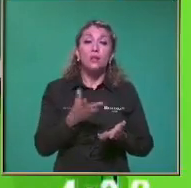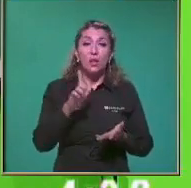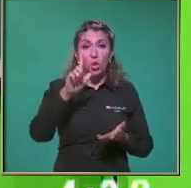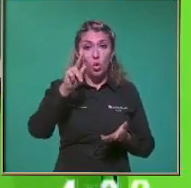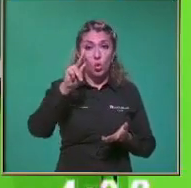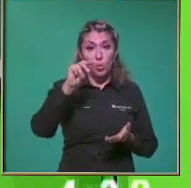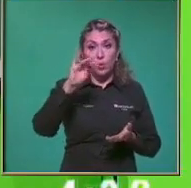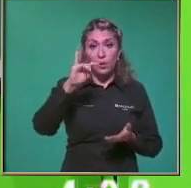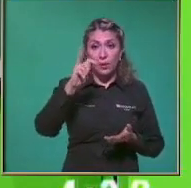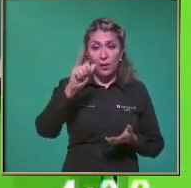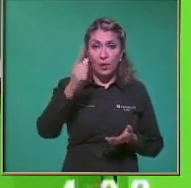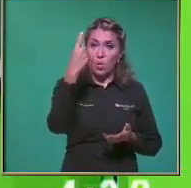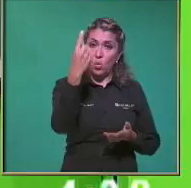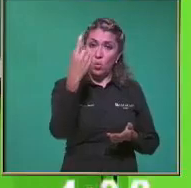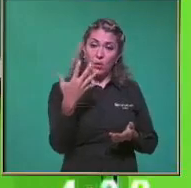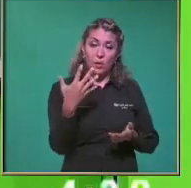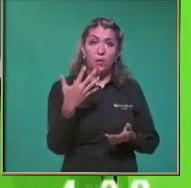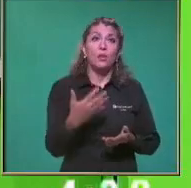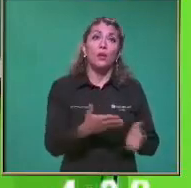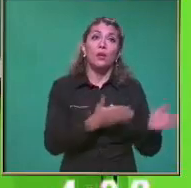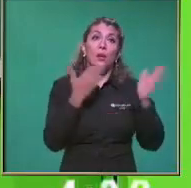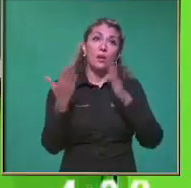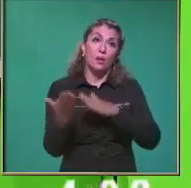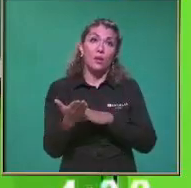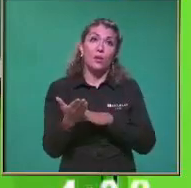aportó un quinto? Bueno,